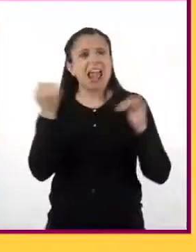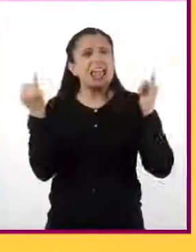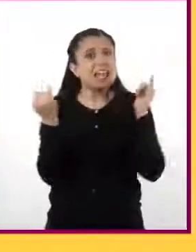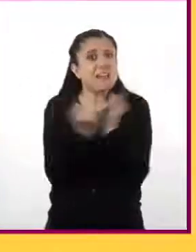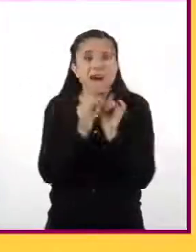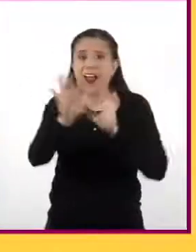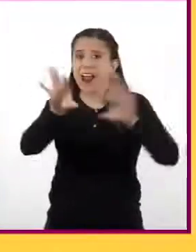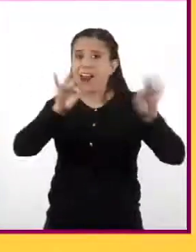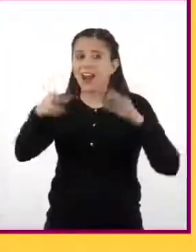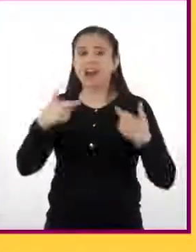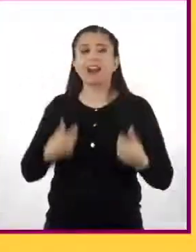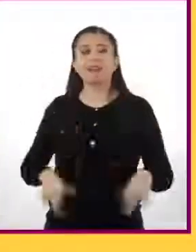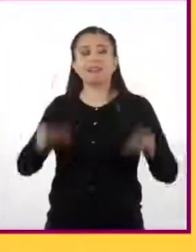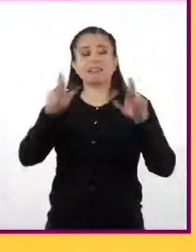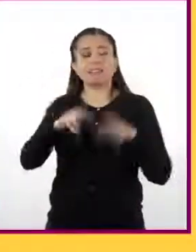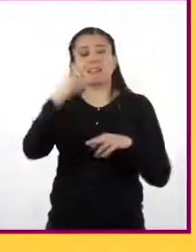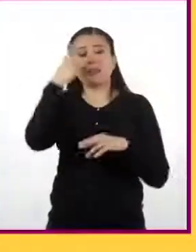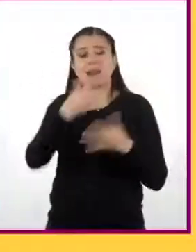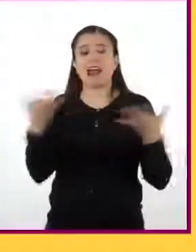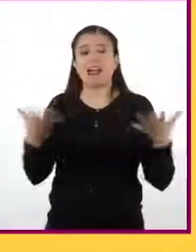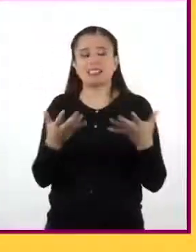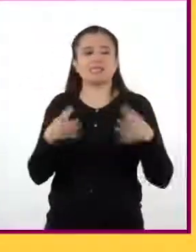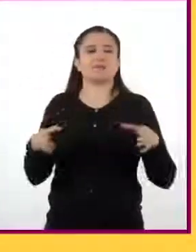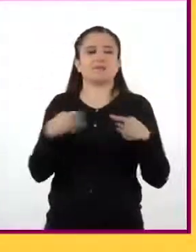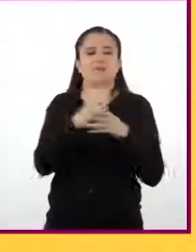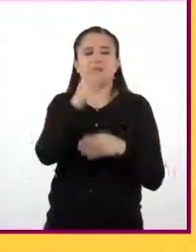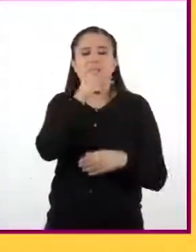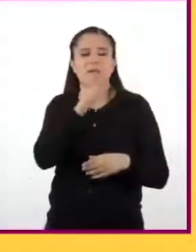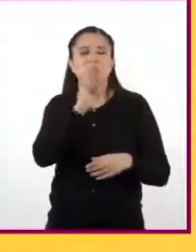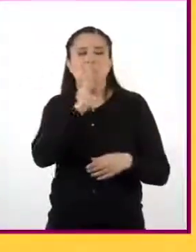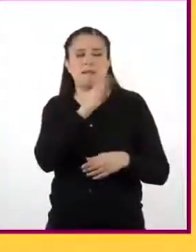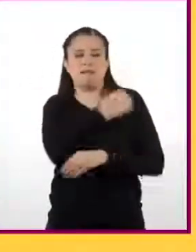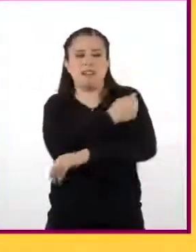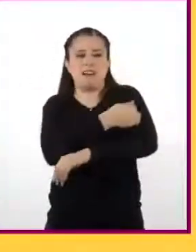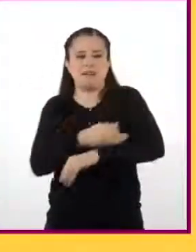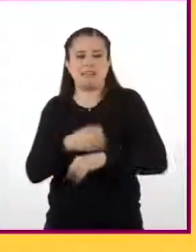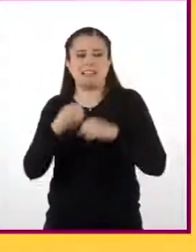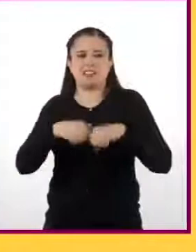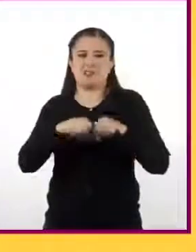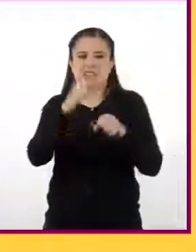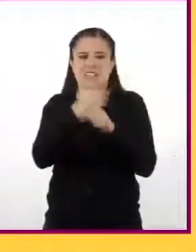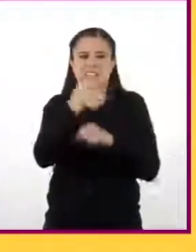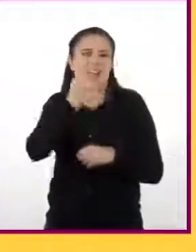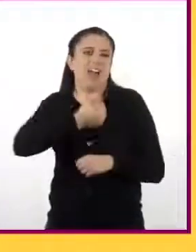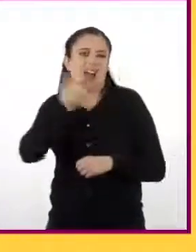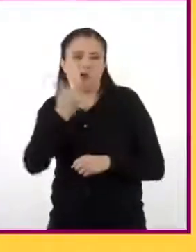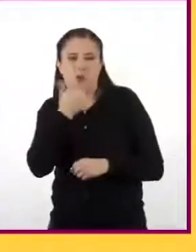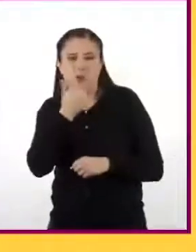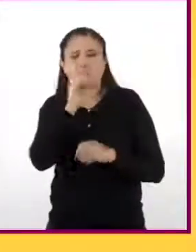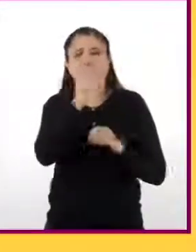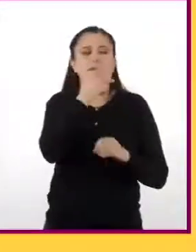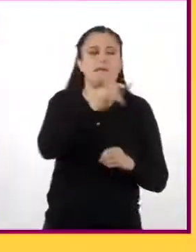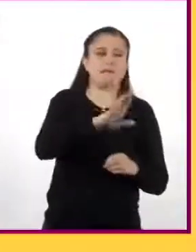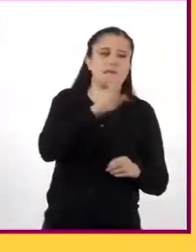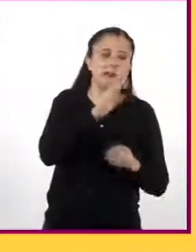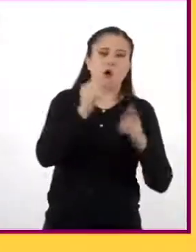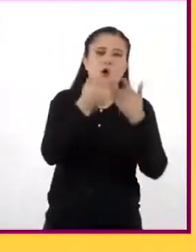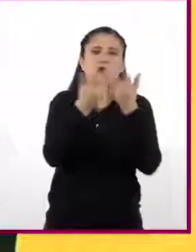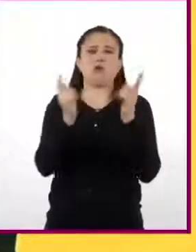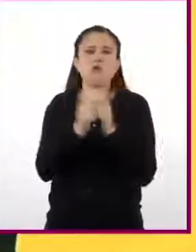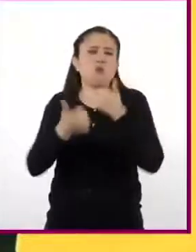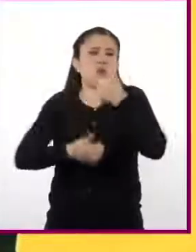eligen representantes para formar la sociedad de padres de familia o la sociedad de alumnos o a un grupo en algún